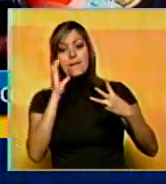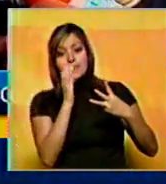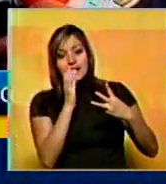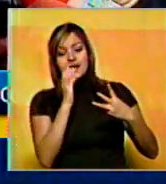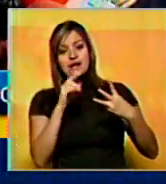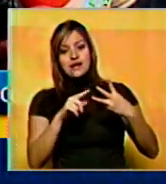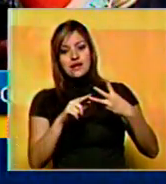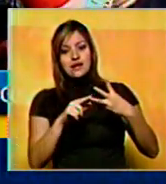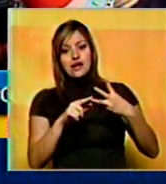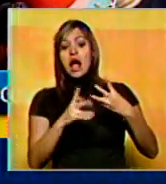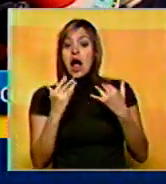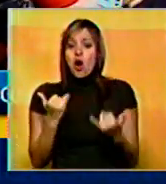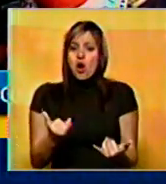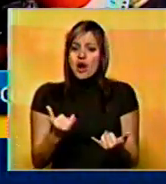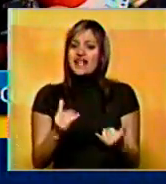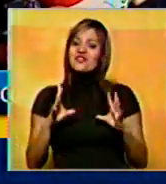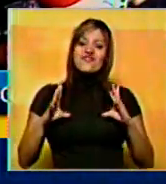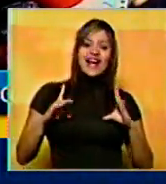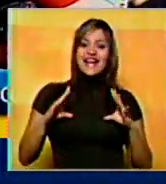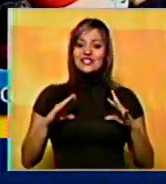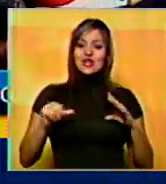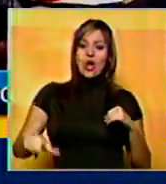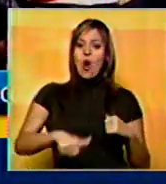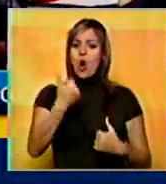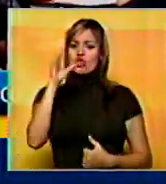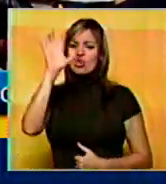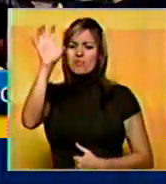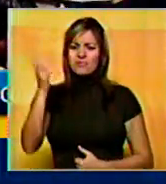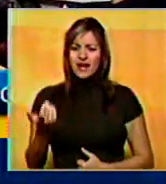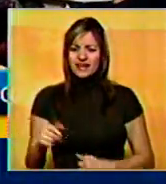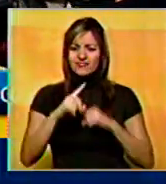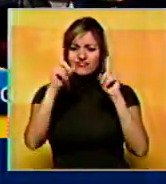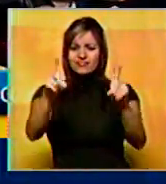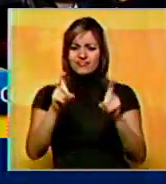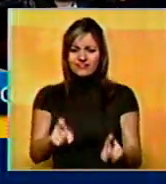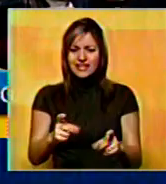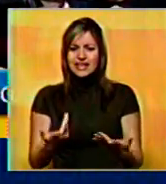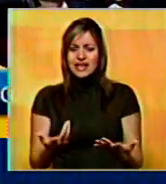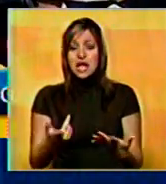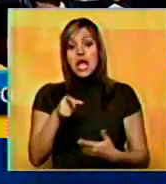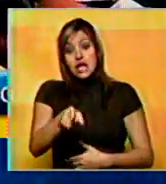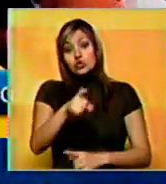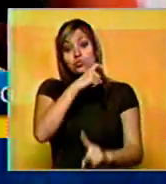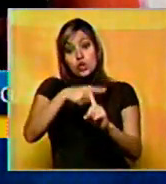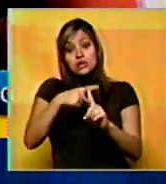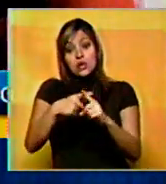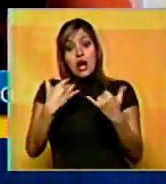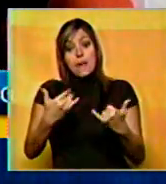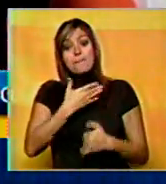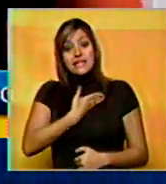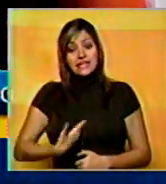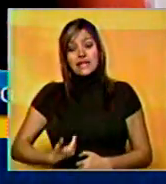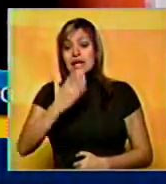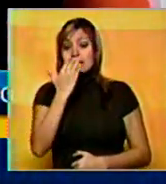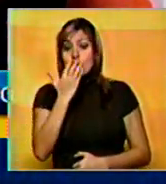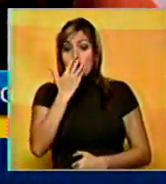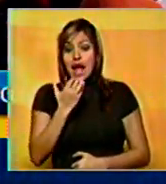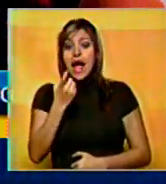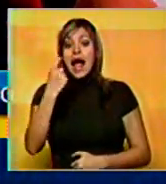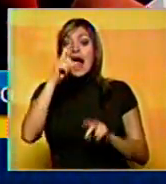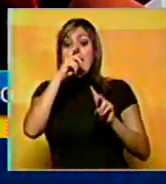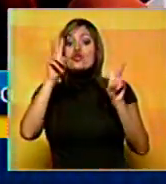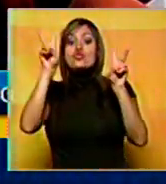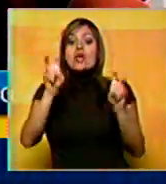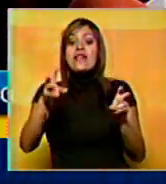radonski se encuentren vacacionando fuera del país destacó que de manera positiva el presidente Nicolás Maduro recibiera el año